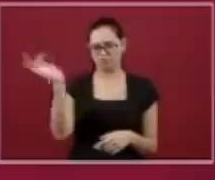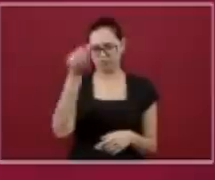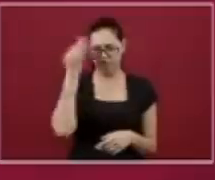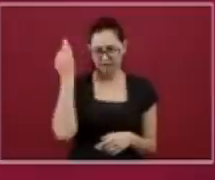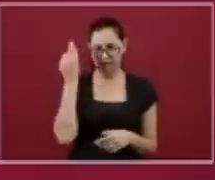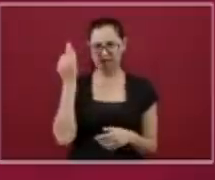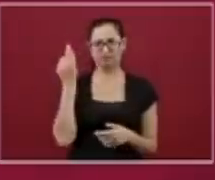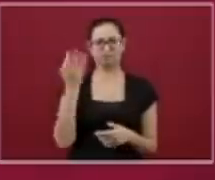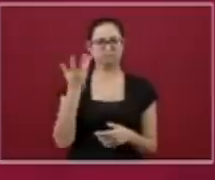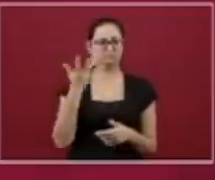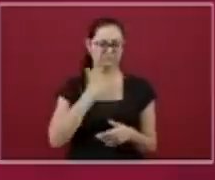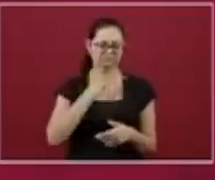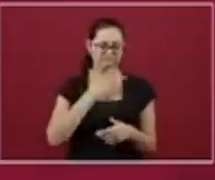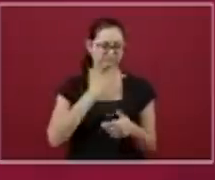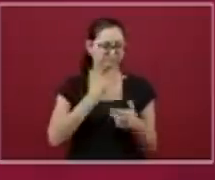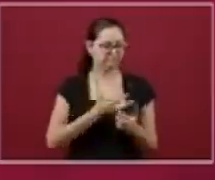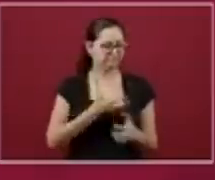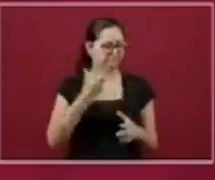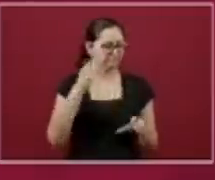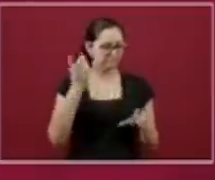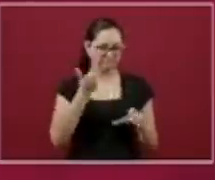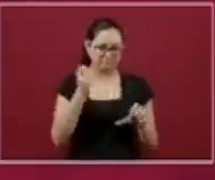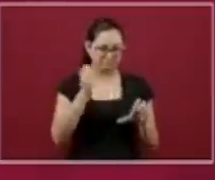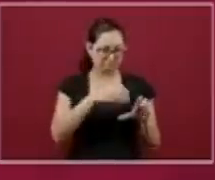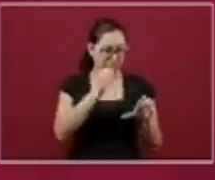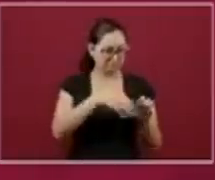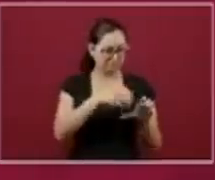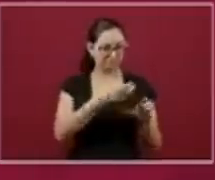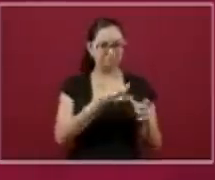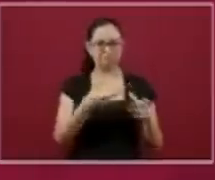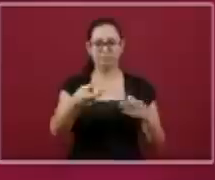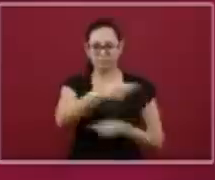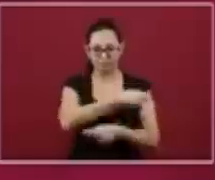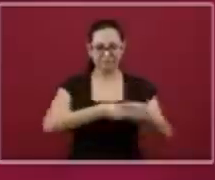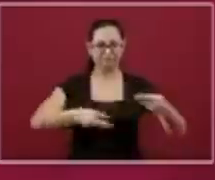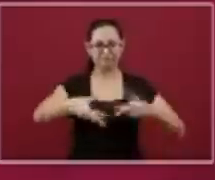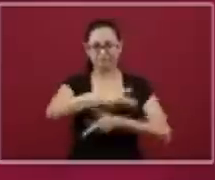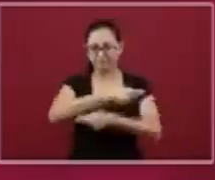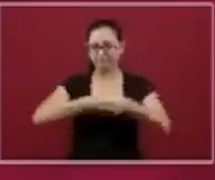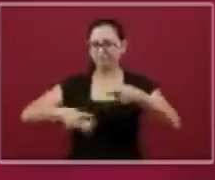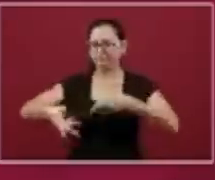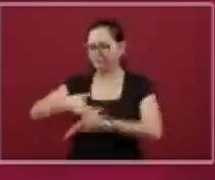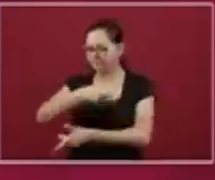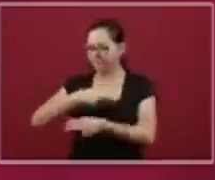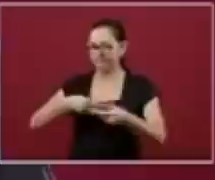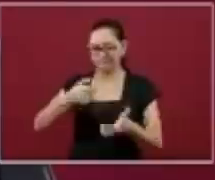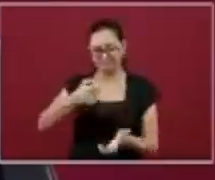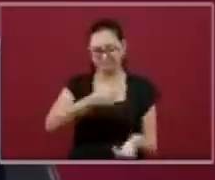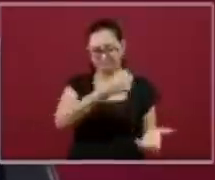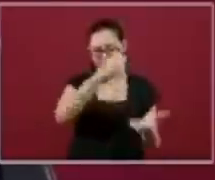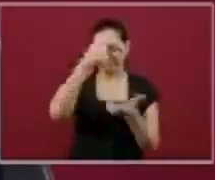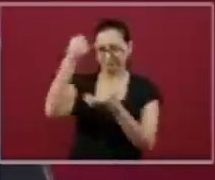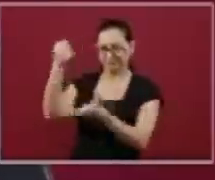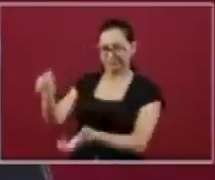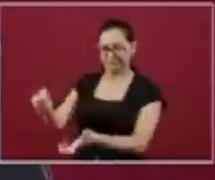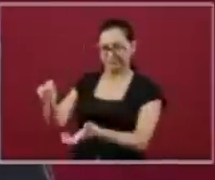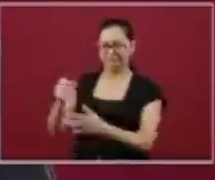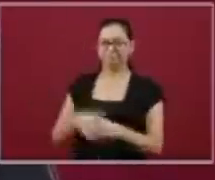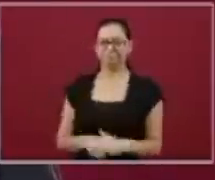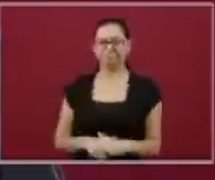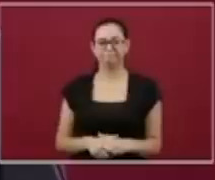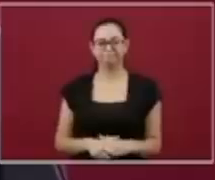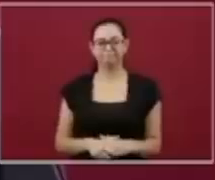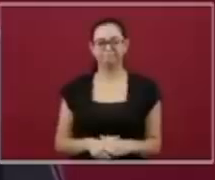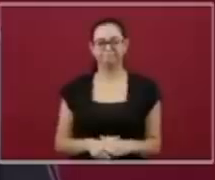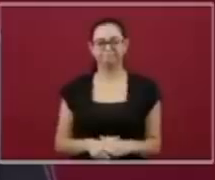ahorros y de transferencias de recursos, porque estamos